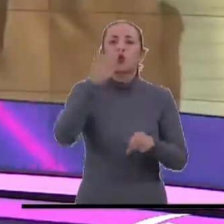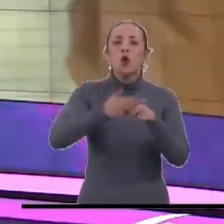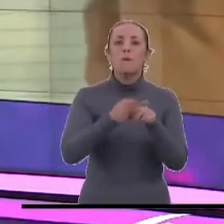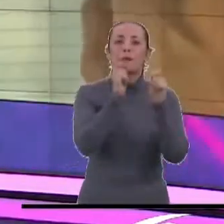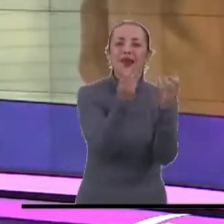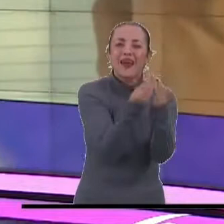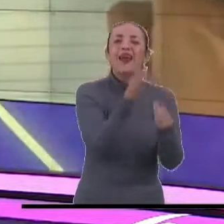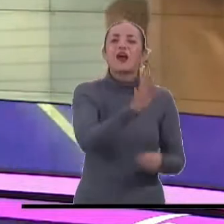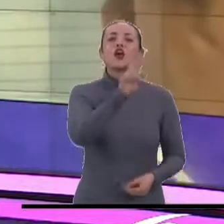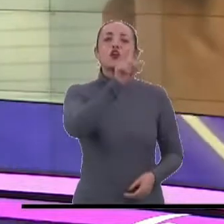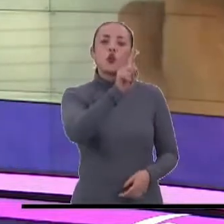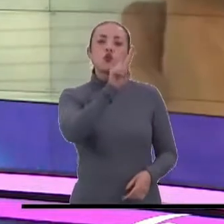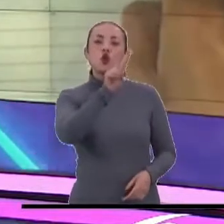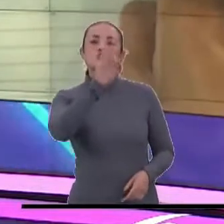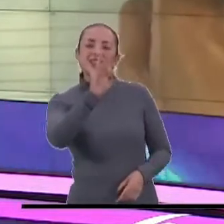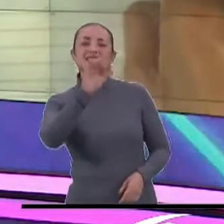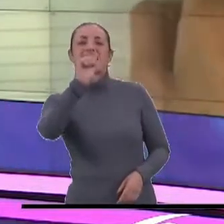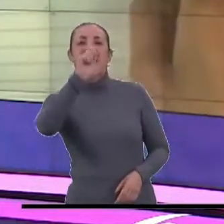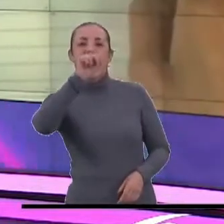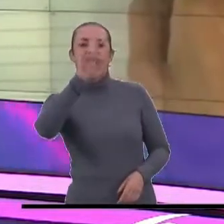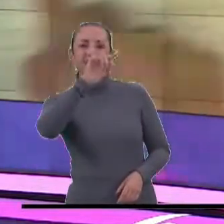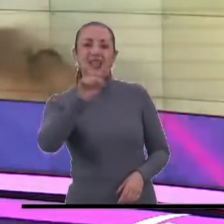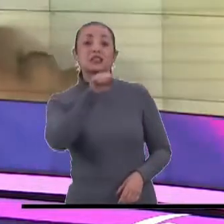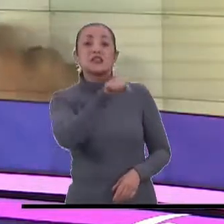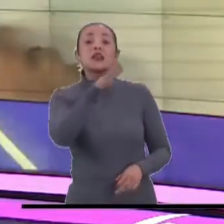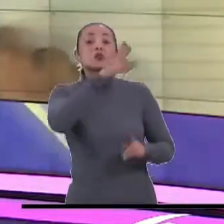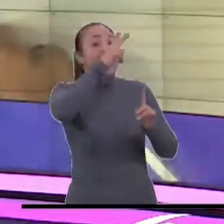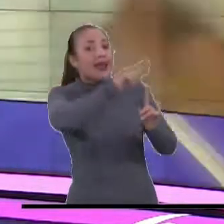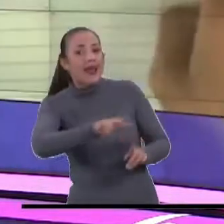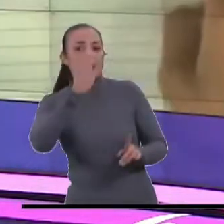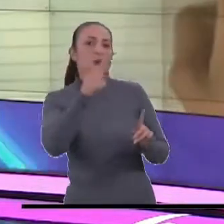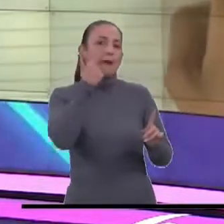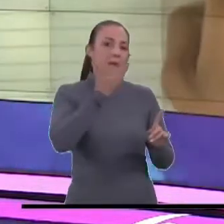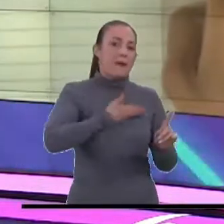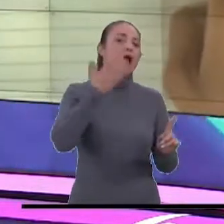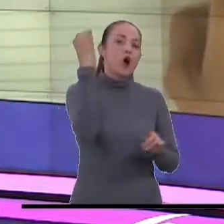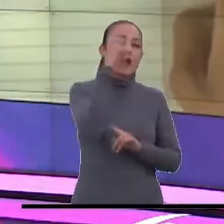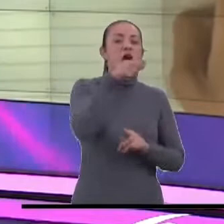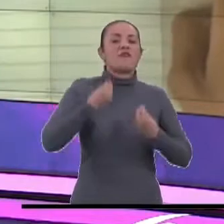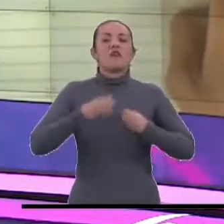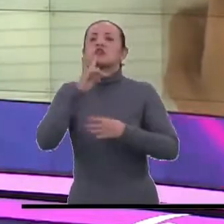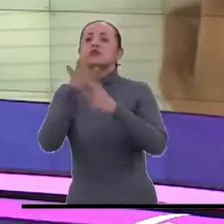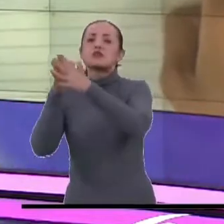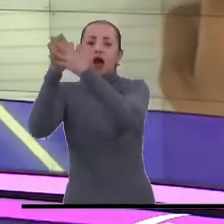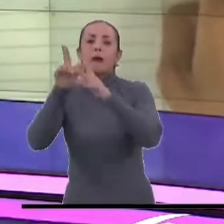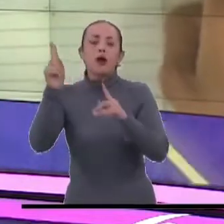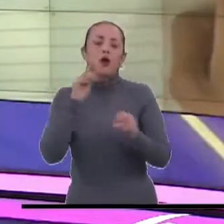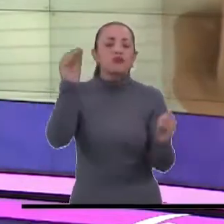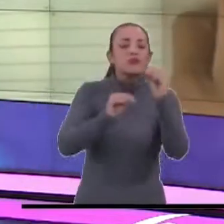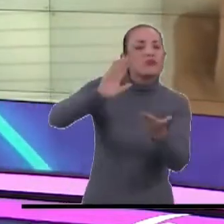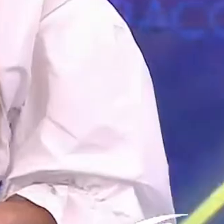Andrés y Cristina, hija de padres colombianos. Viven en Estados Unidos y hacen canciones en español e inglés para los pequeños